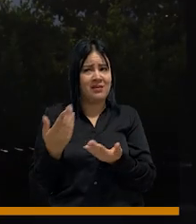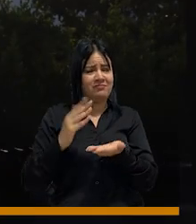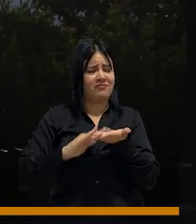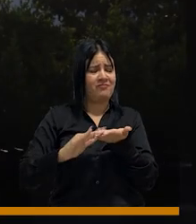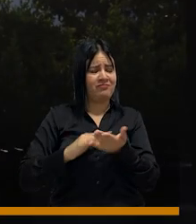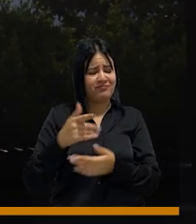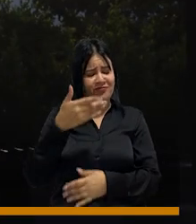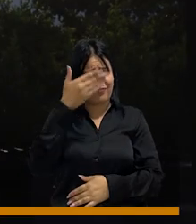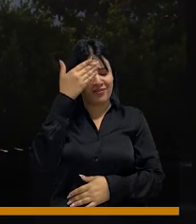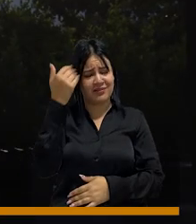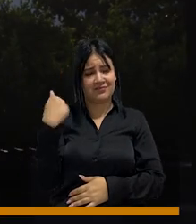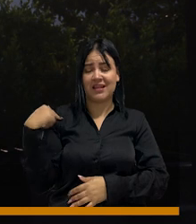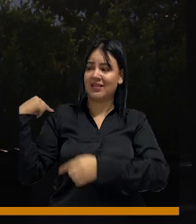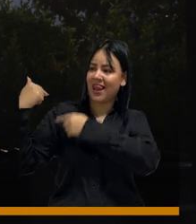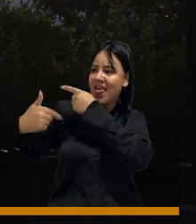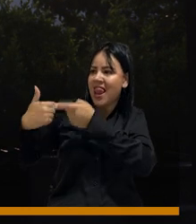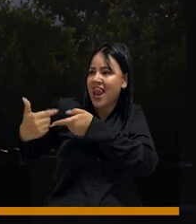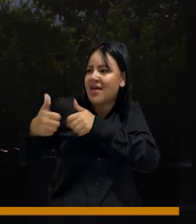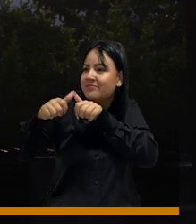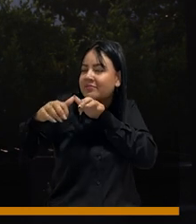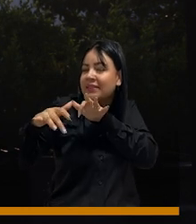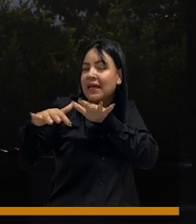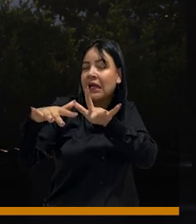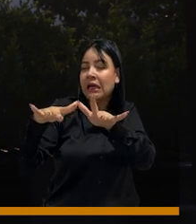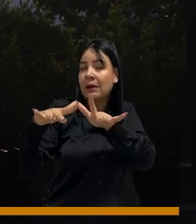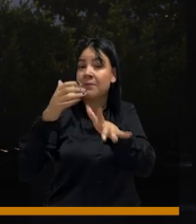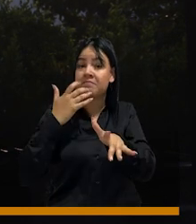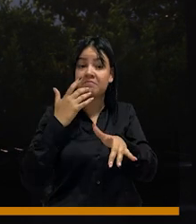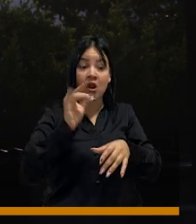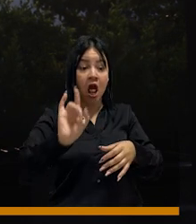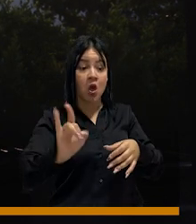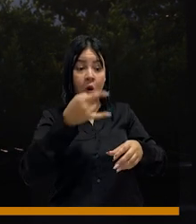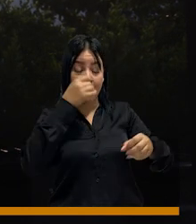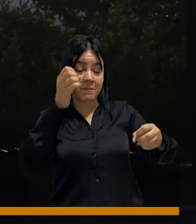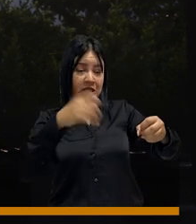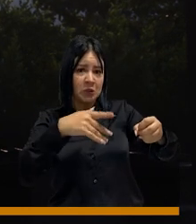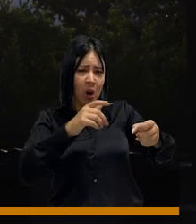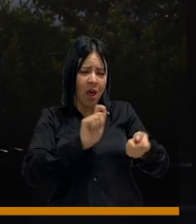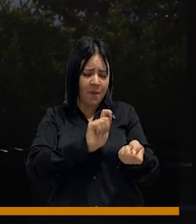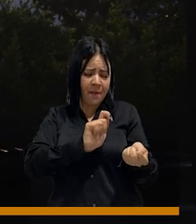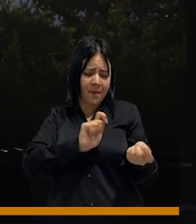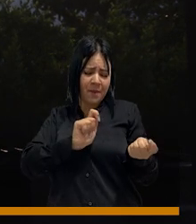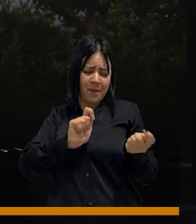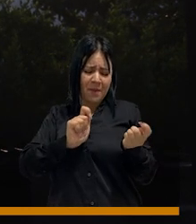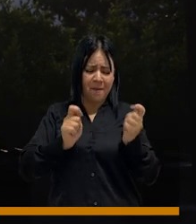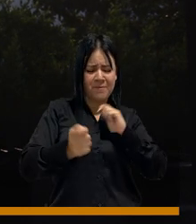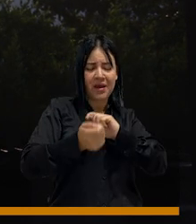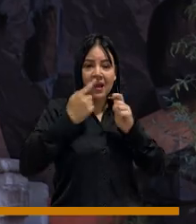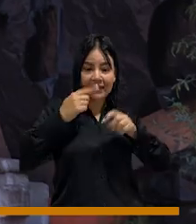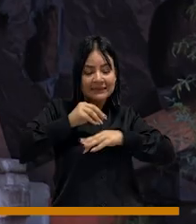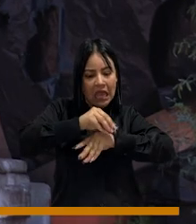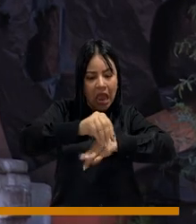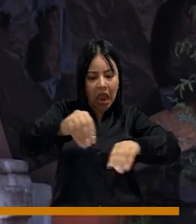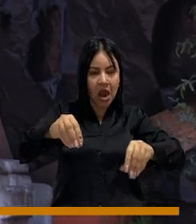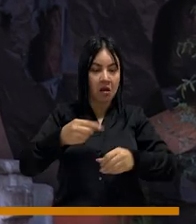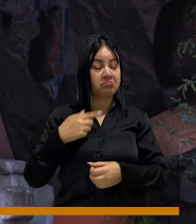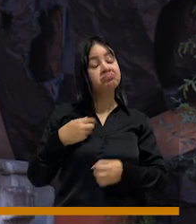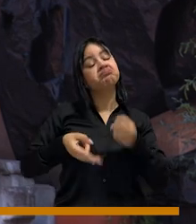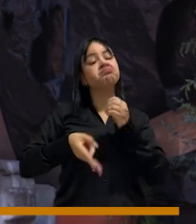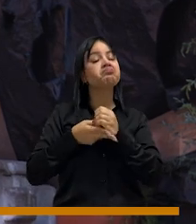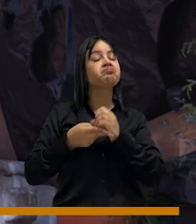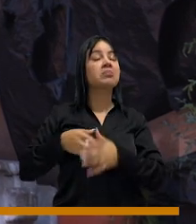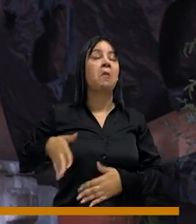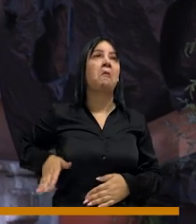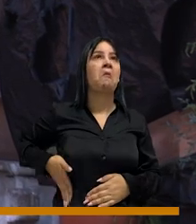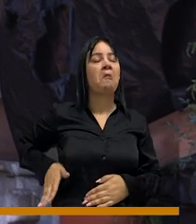soluciones están alrededor y en nuestros saberes ancestrales. Es decir, podemos transformar los residuos orgánicos en tierra y poder ahorrarnos dinero y poder cuidar